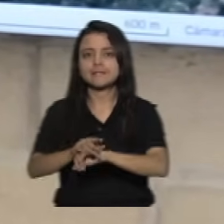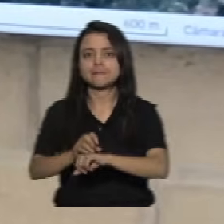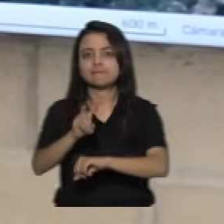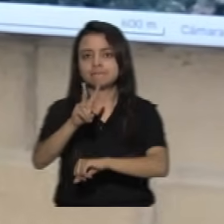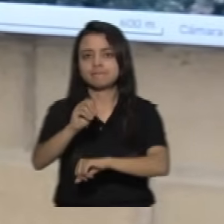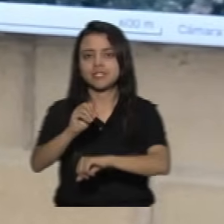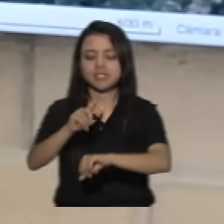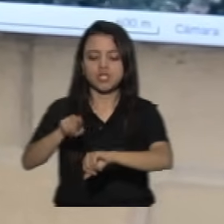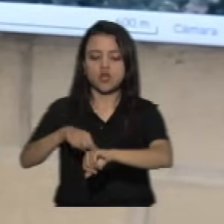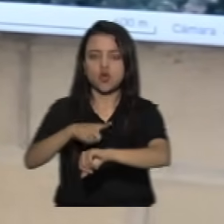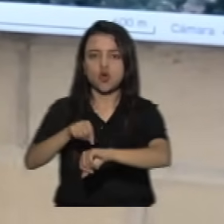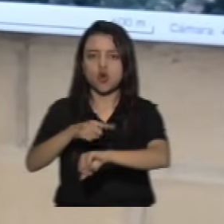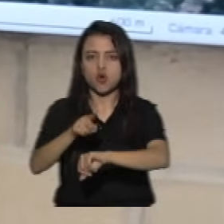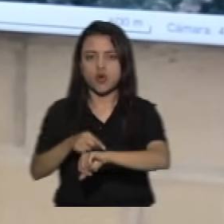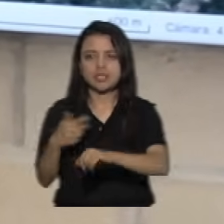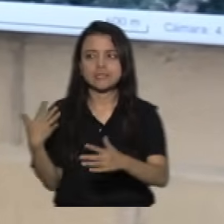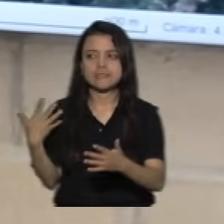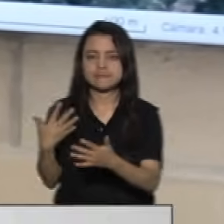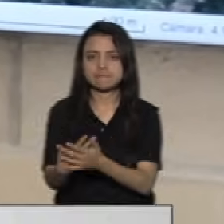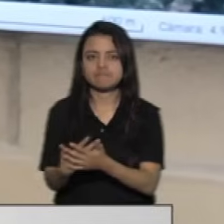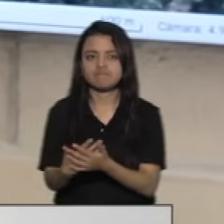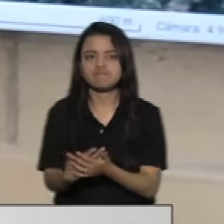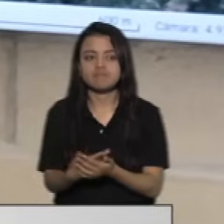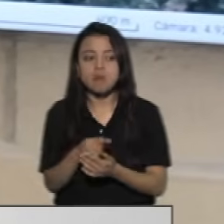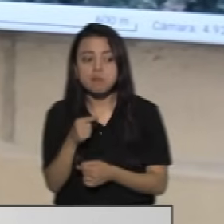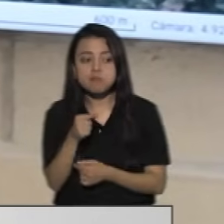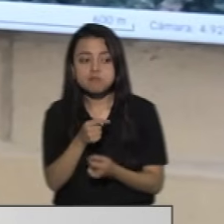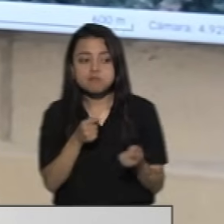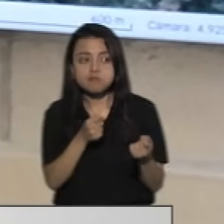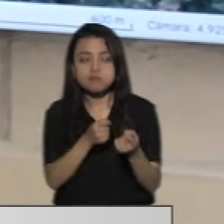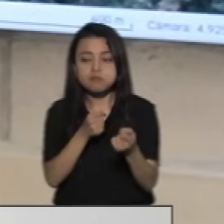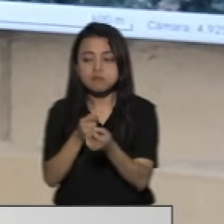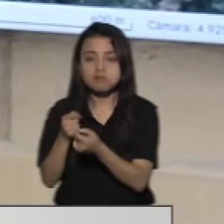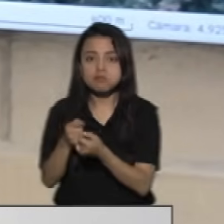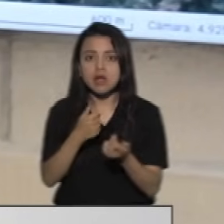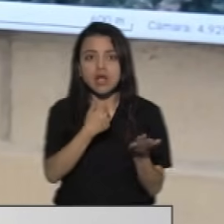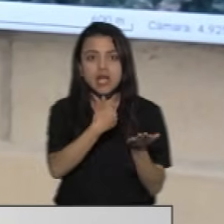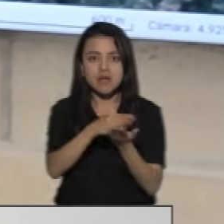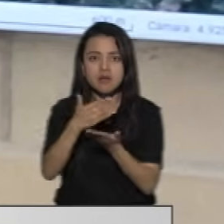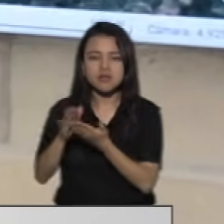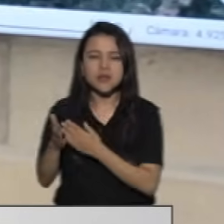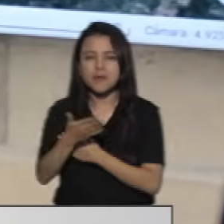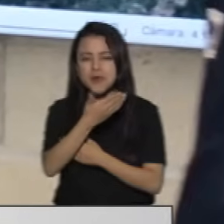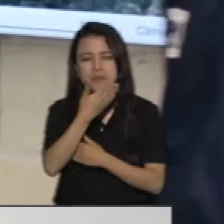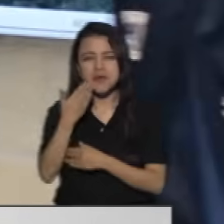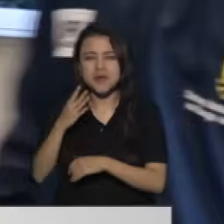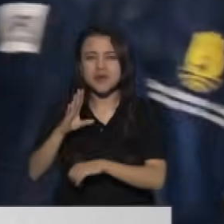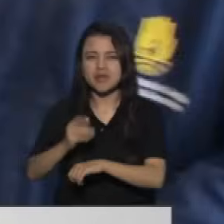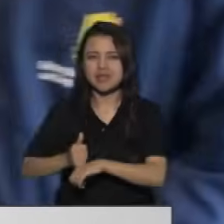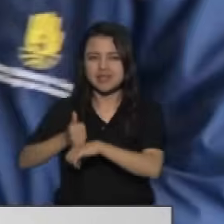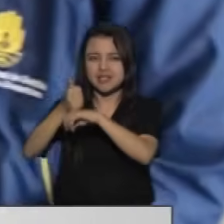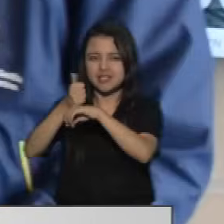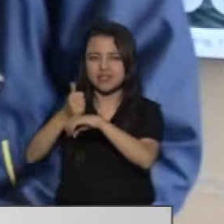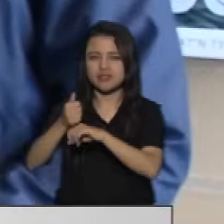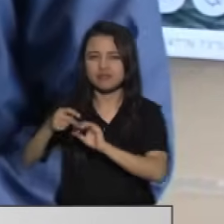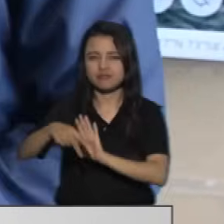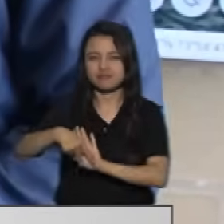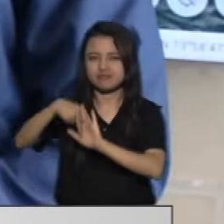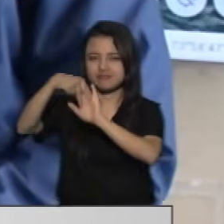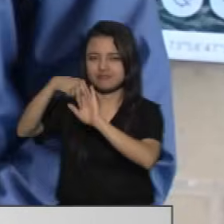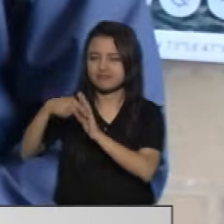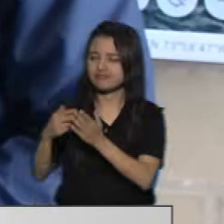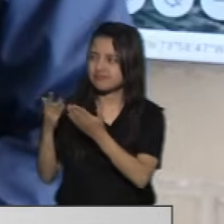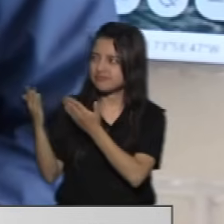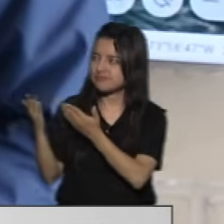emergencia. Han señalado los organismos de riesgo la evacuación de unas familias, pero dejemos que sea el doctor Fabián Vargas, el director departamental de riesgo, a quien saludamos esta